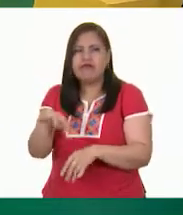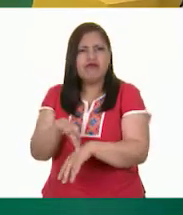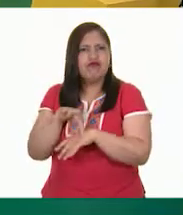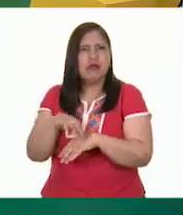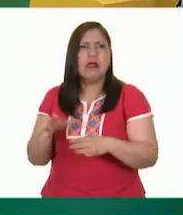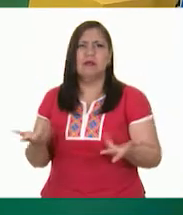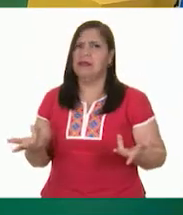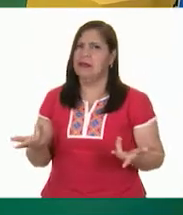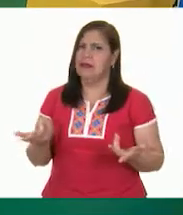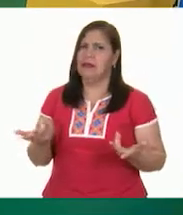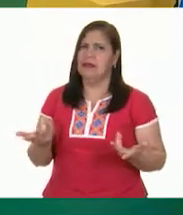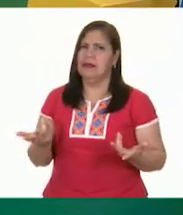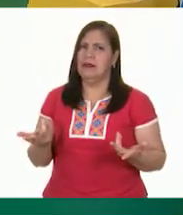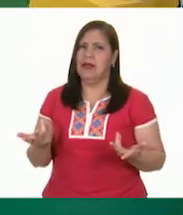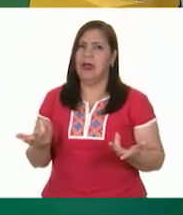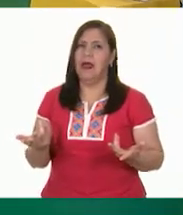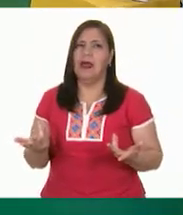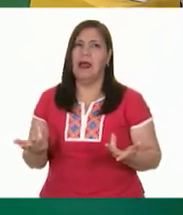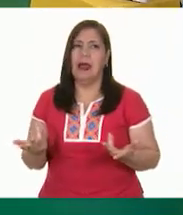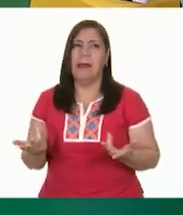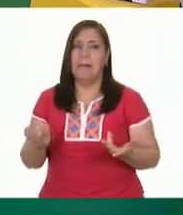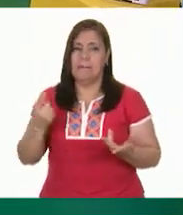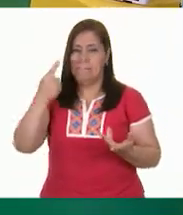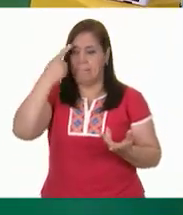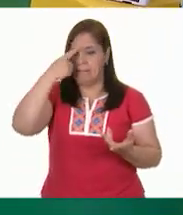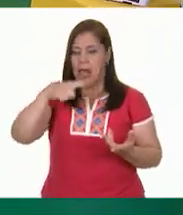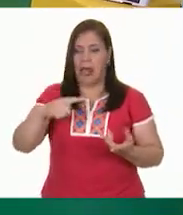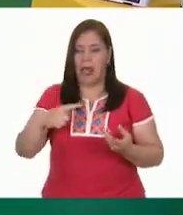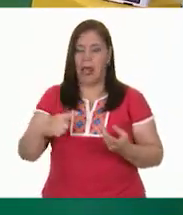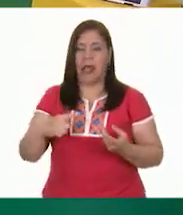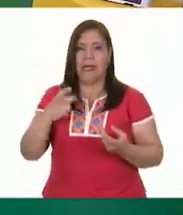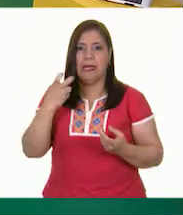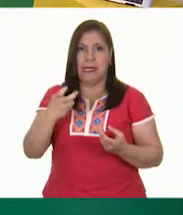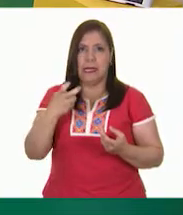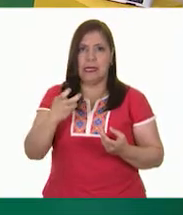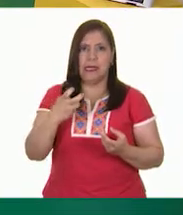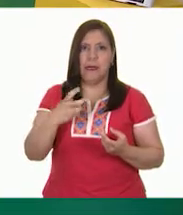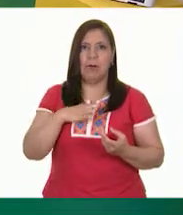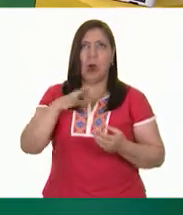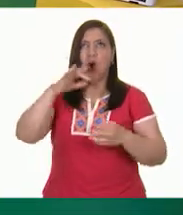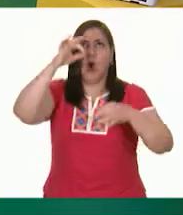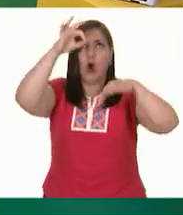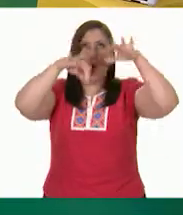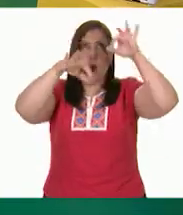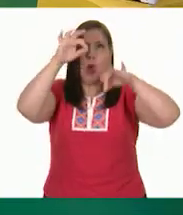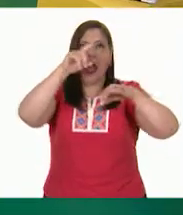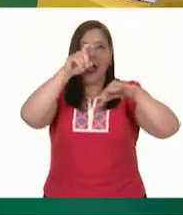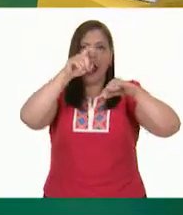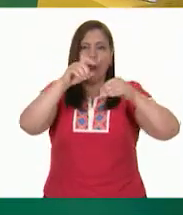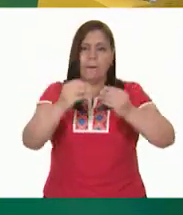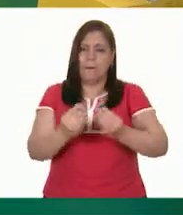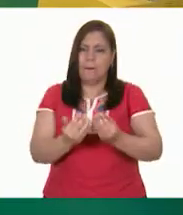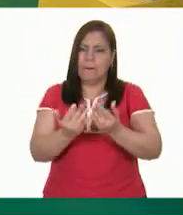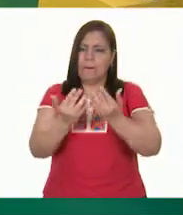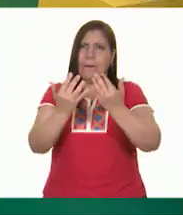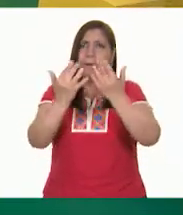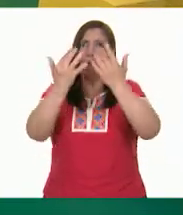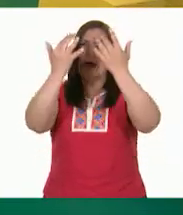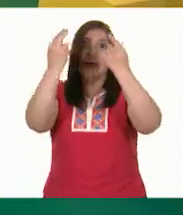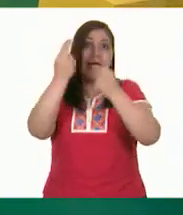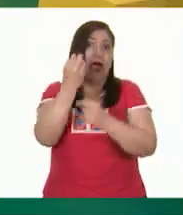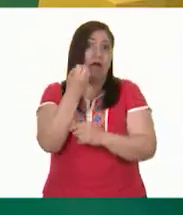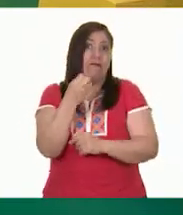¡Qué curioso! Sí, porque exacto. Para que suba esas gotitas o esas partículas de agua y se forme una nube, necesita